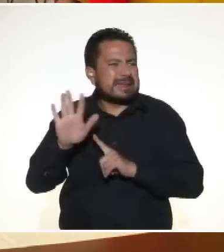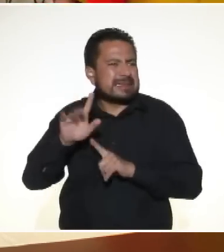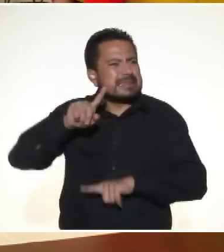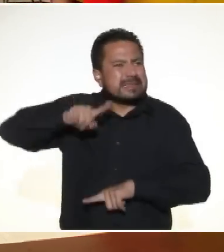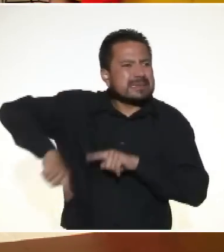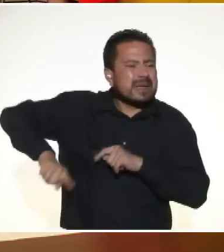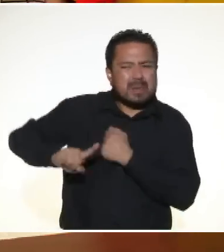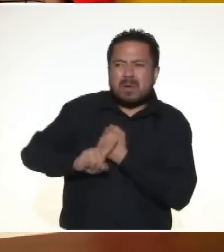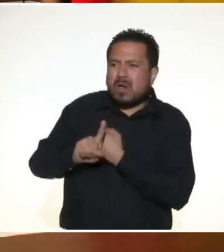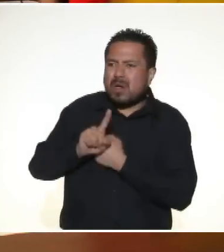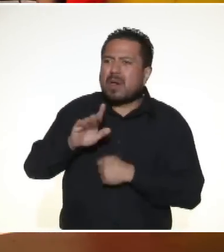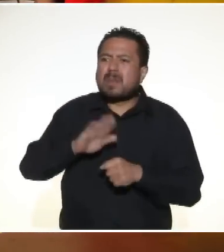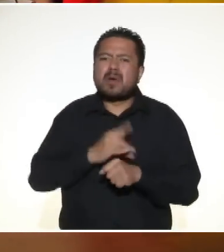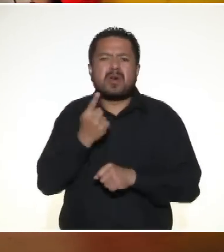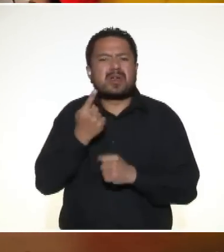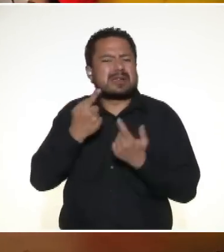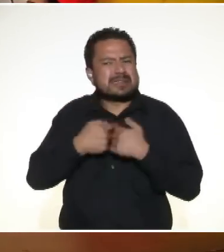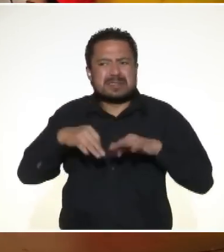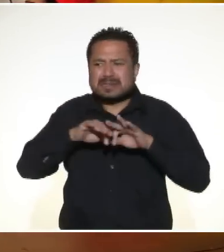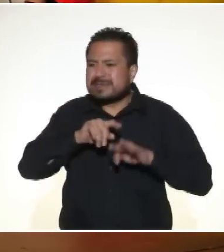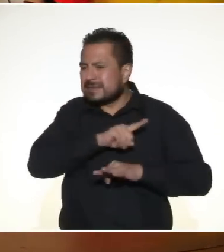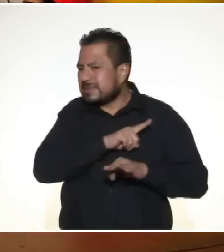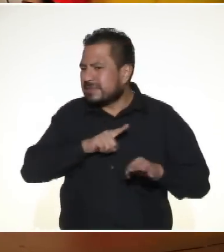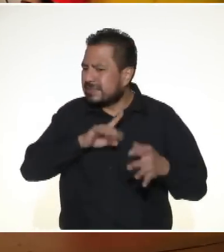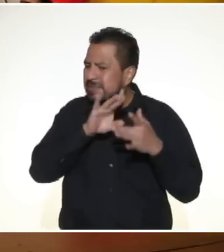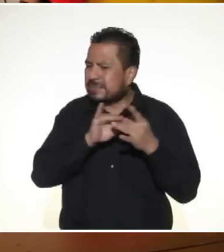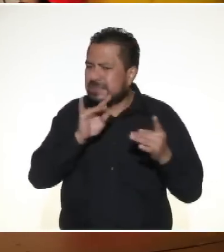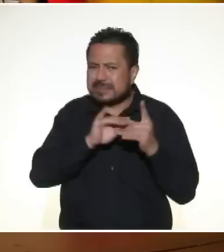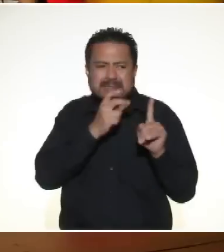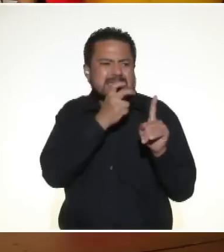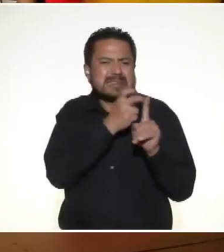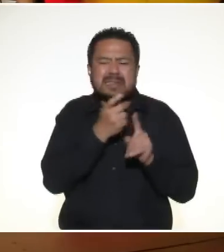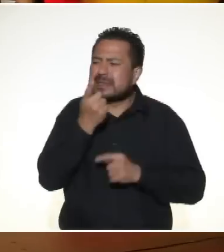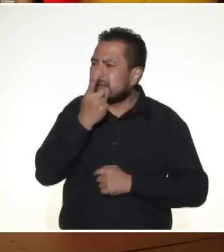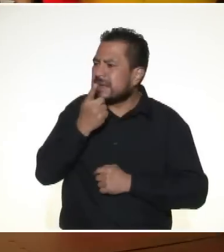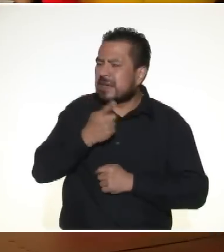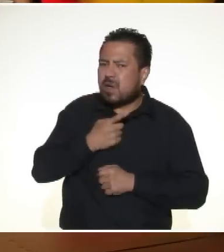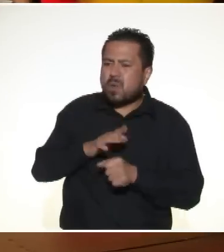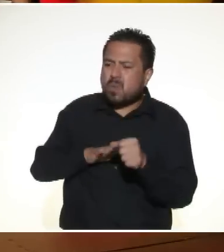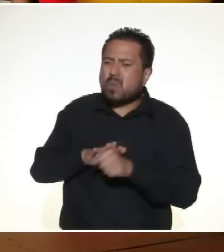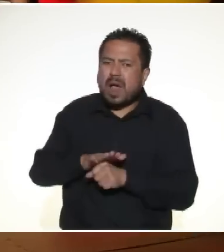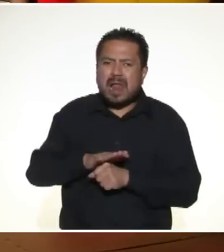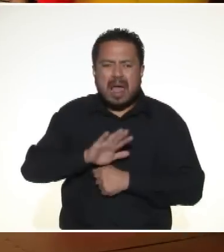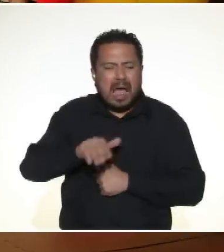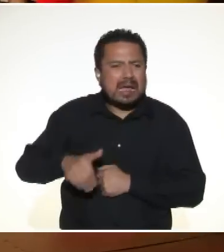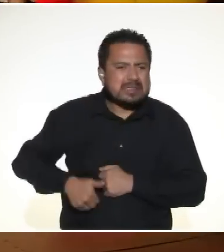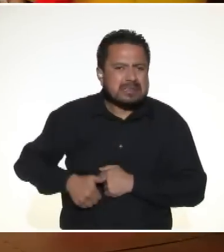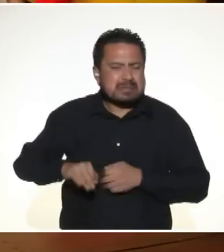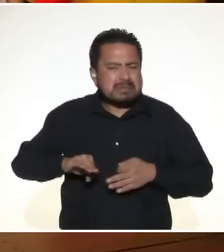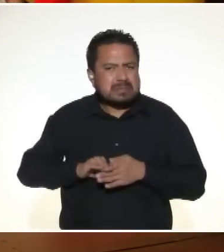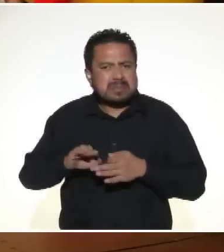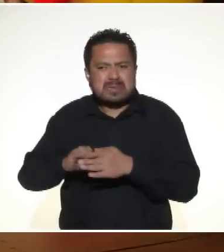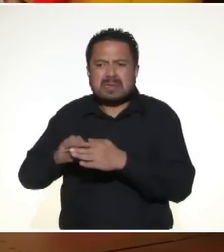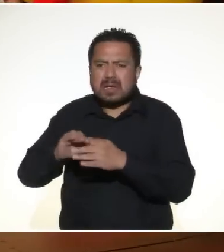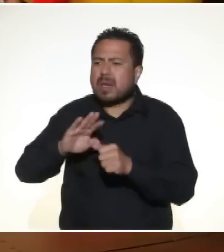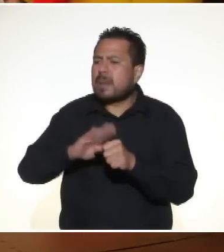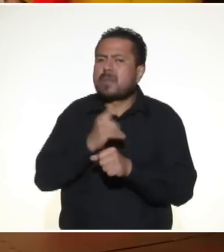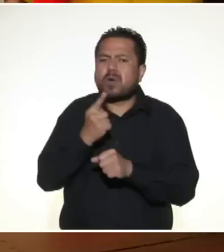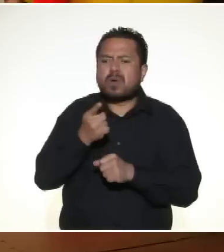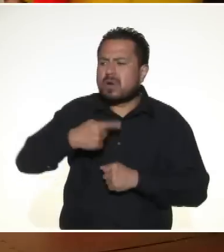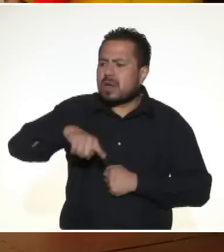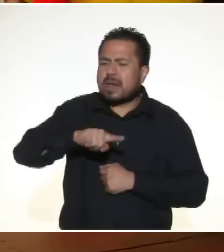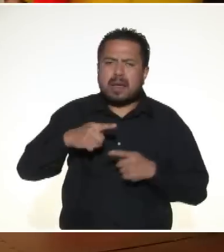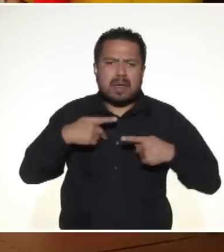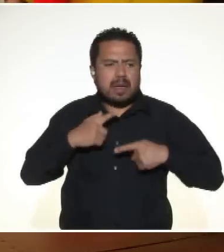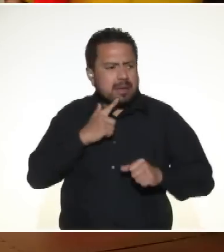cualquier tipo de problema. ¿Por qué es importante que hablemos esto? Háblenos de frecuencia de accidentes. ¿Por qué y qué tan enterada está